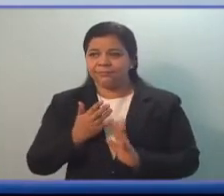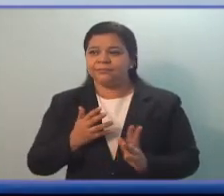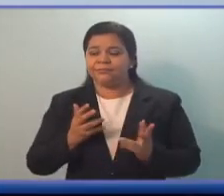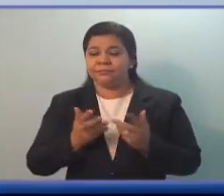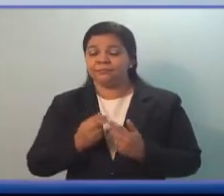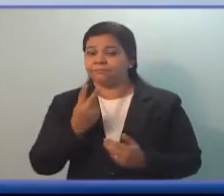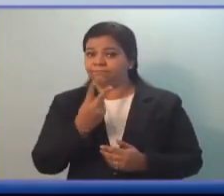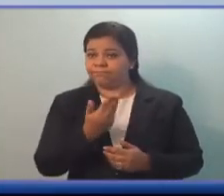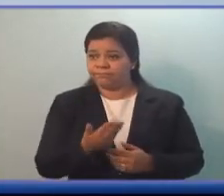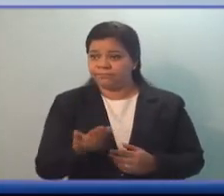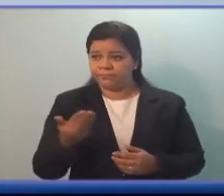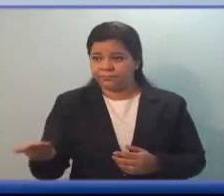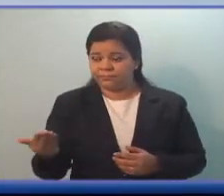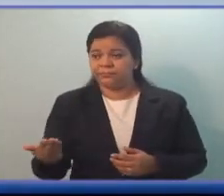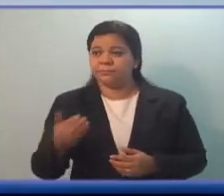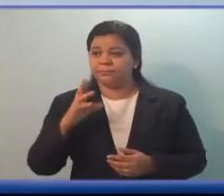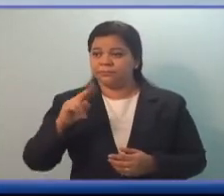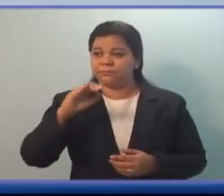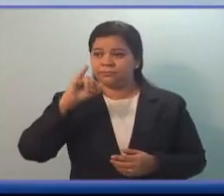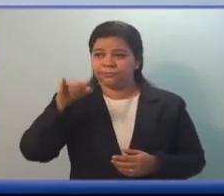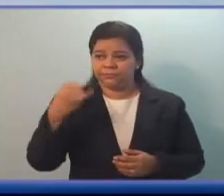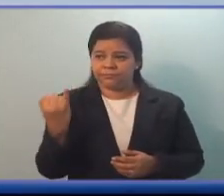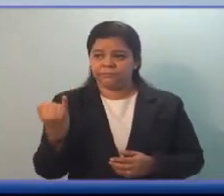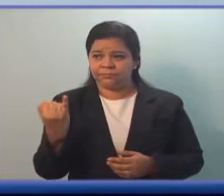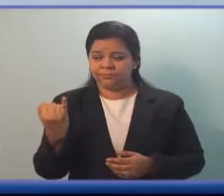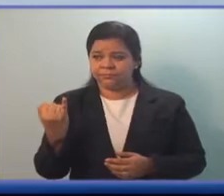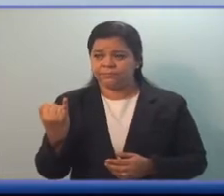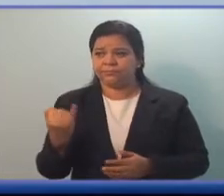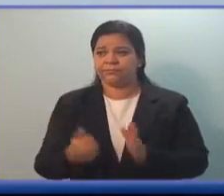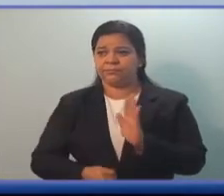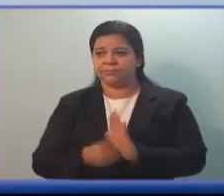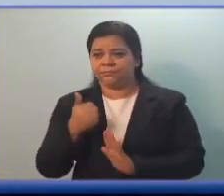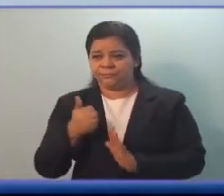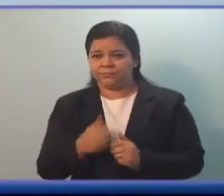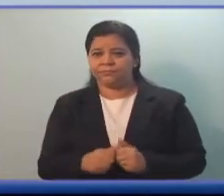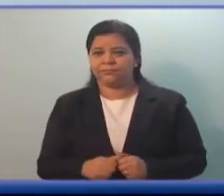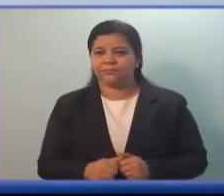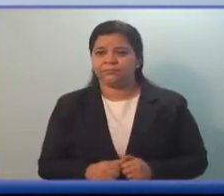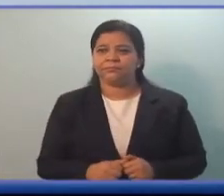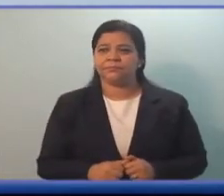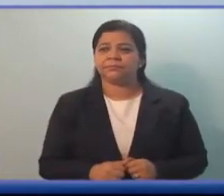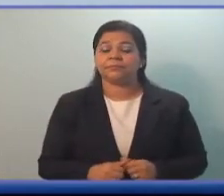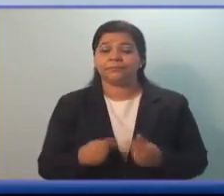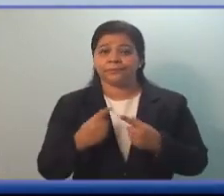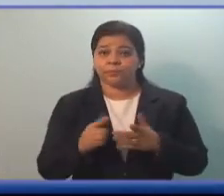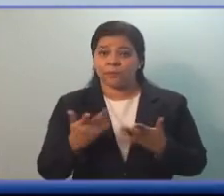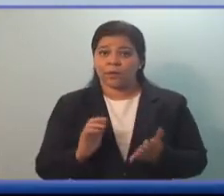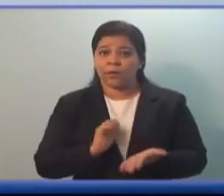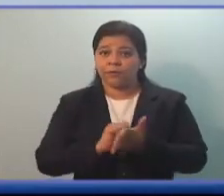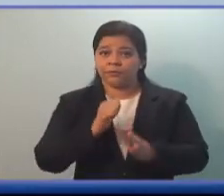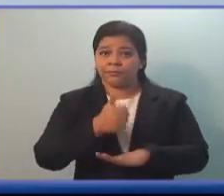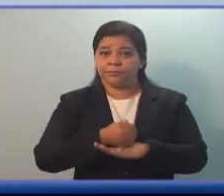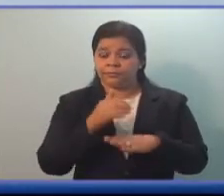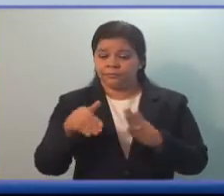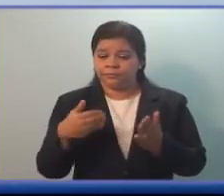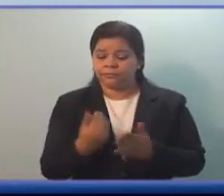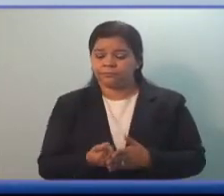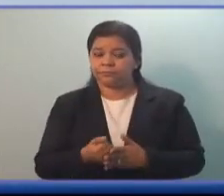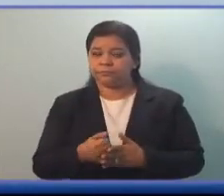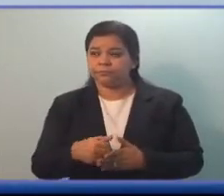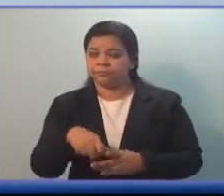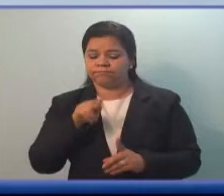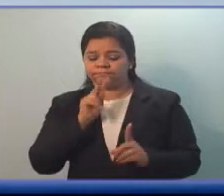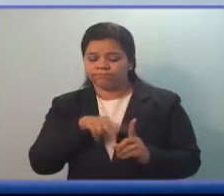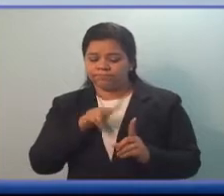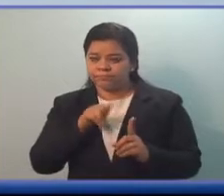cosas como CNJ que hicimos, porque me parece que son importantes destacarlas, que marcan también la personalidad y